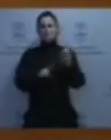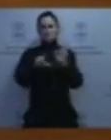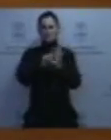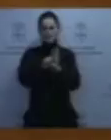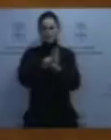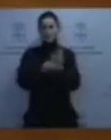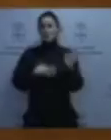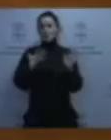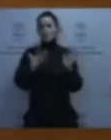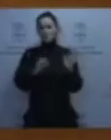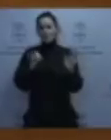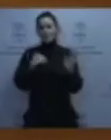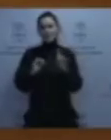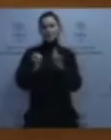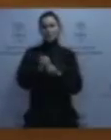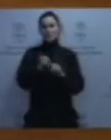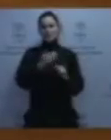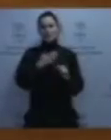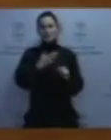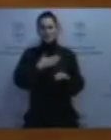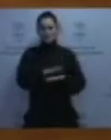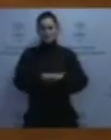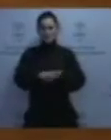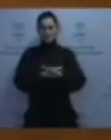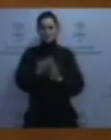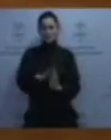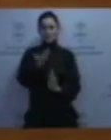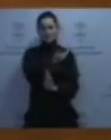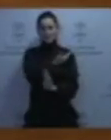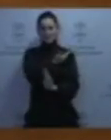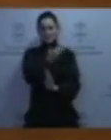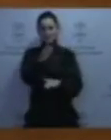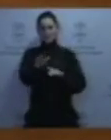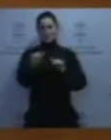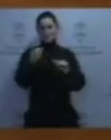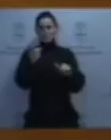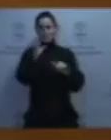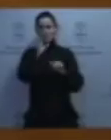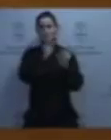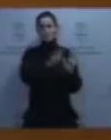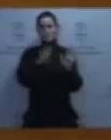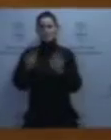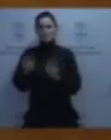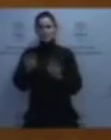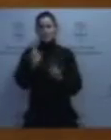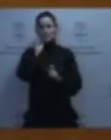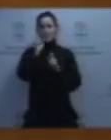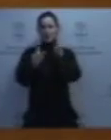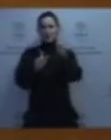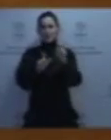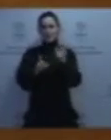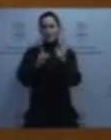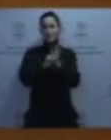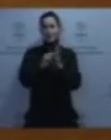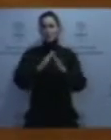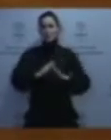bien pudo ser abordado por el propio Gobierno en antes de la convocatoria. 99 palabras de decreto deben